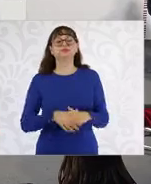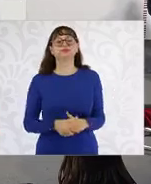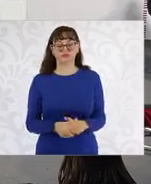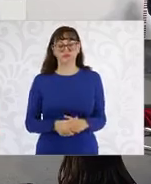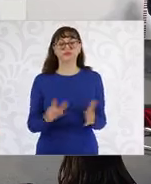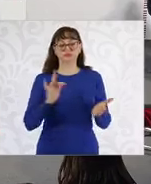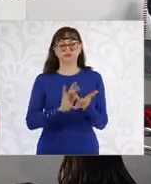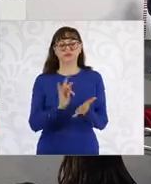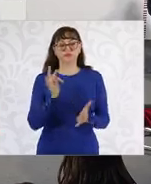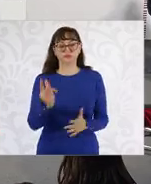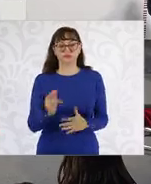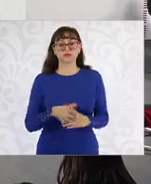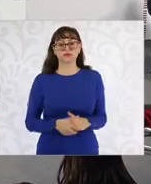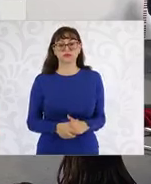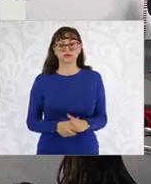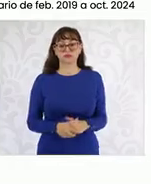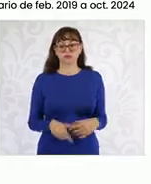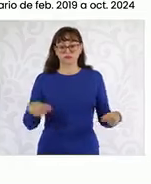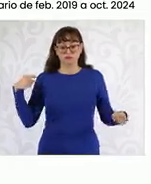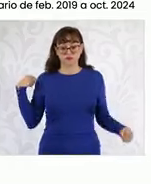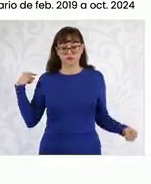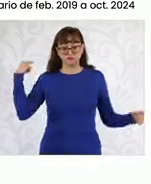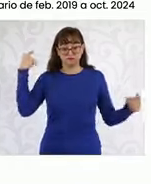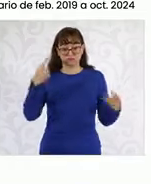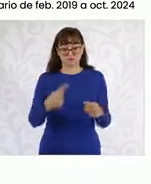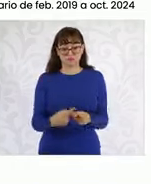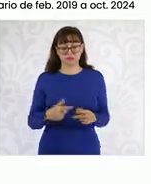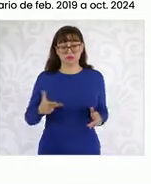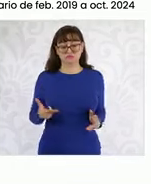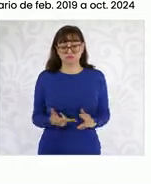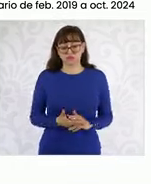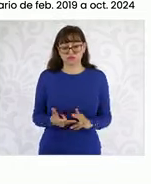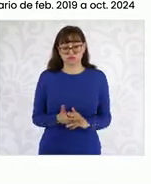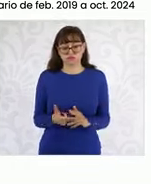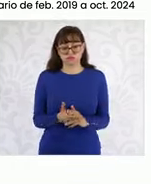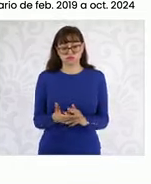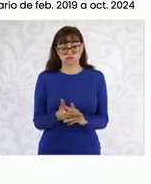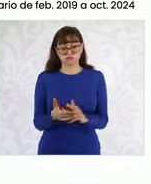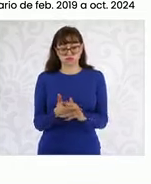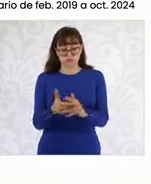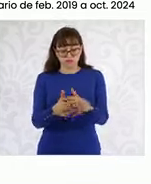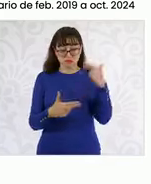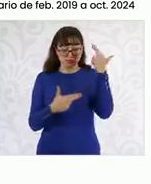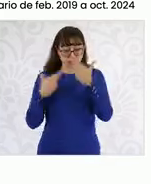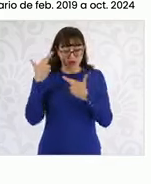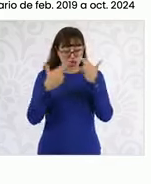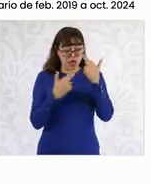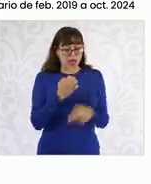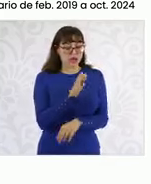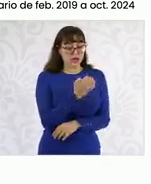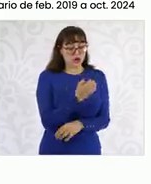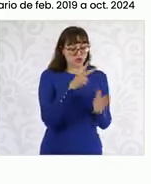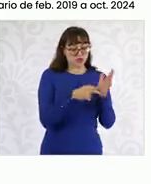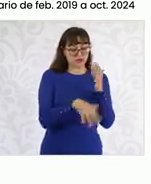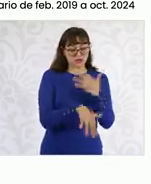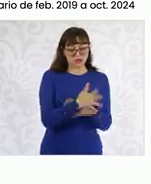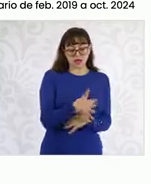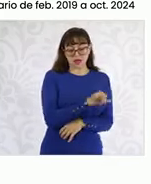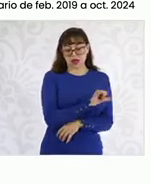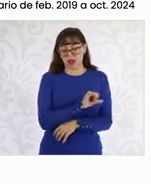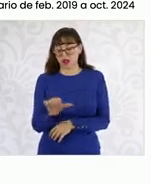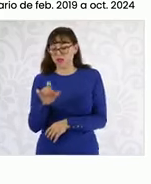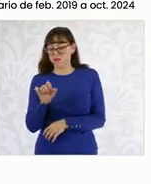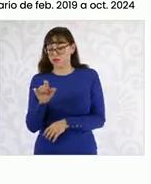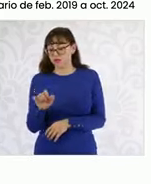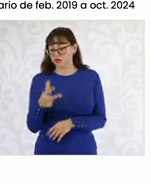tendencia histórica de víctimas de homicidio doloso en el país, de acuerdo al análisis de enero de 2015 al 28 de